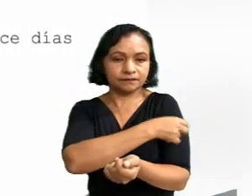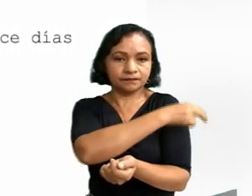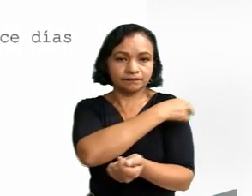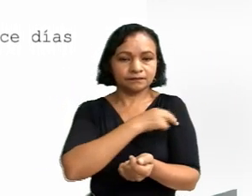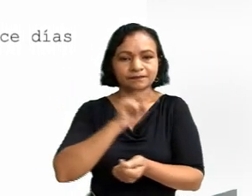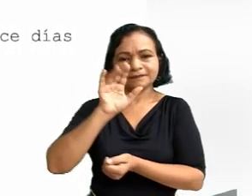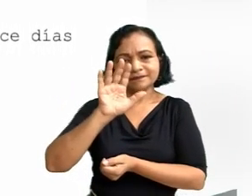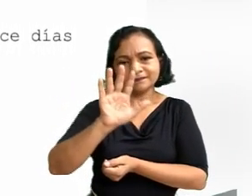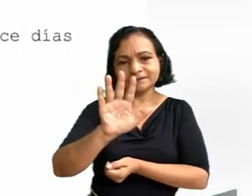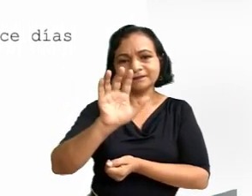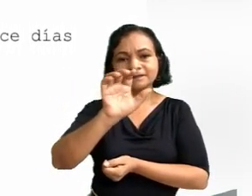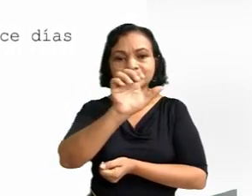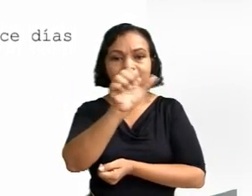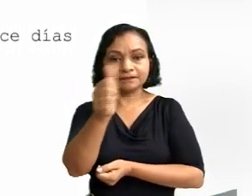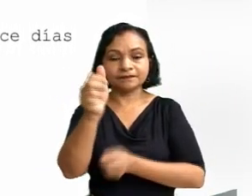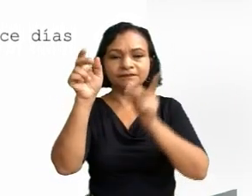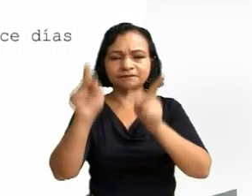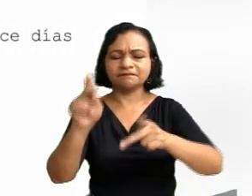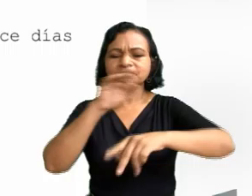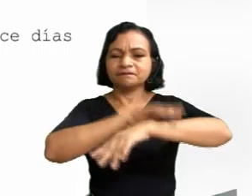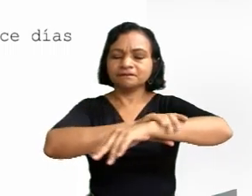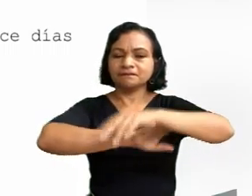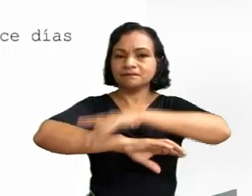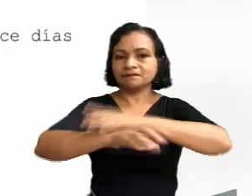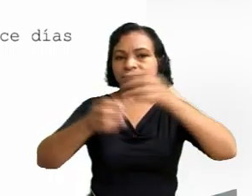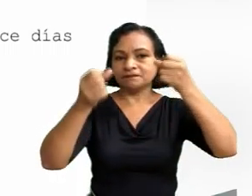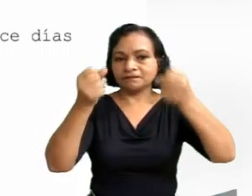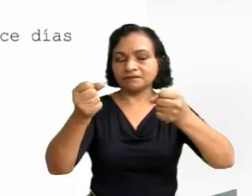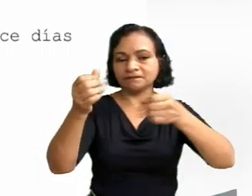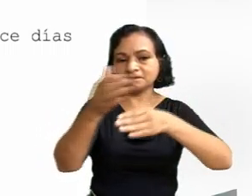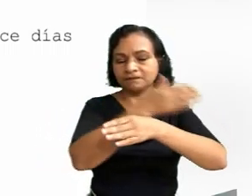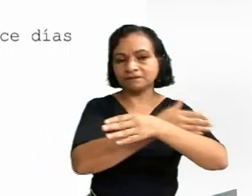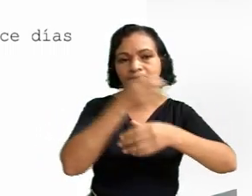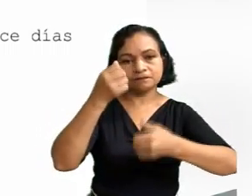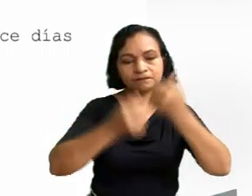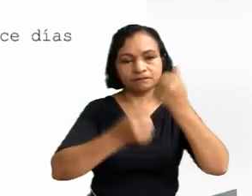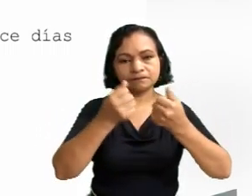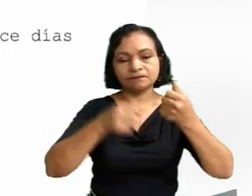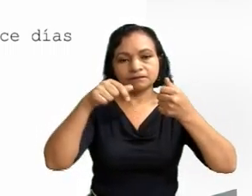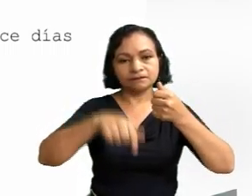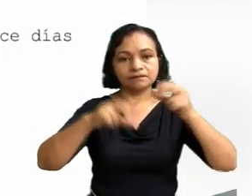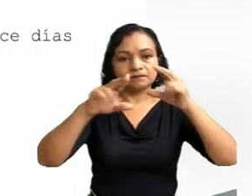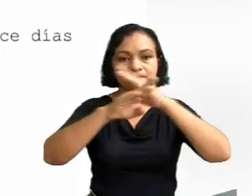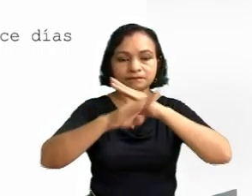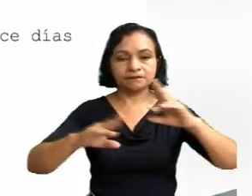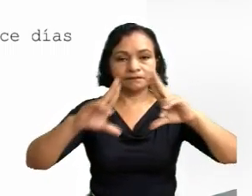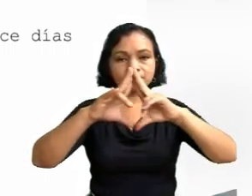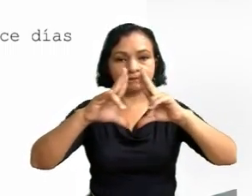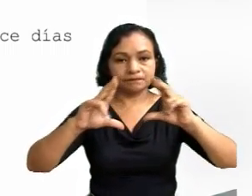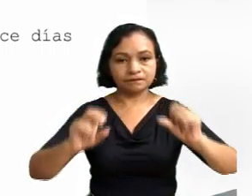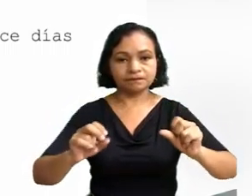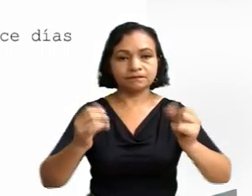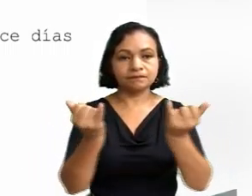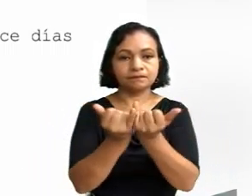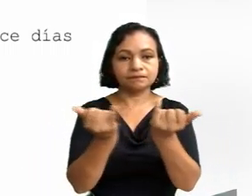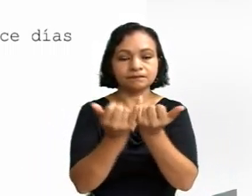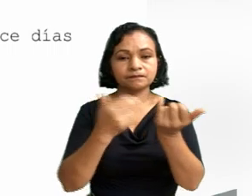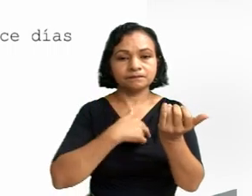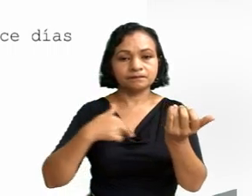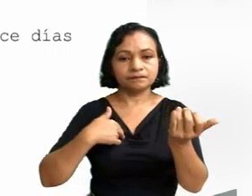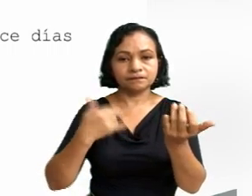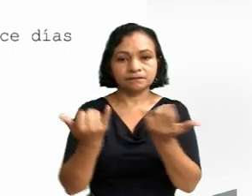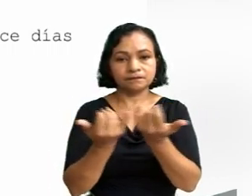56 personas que guardaban prisión por delitos contra la seguridad común y tranquilidad pública el comité internacional